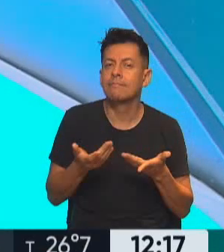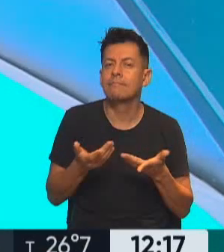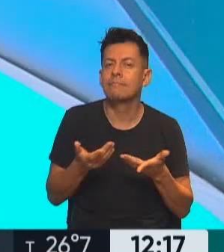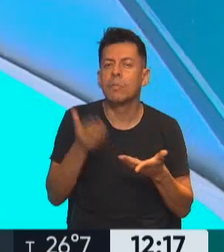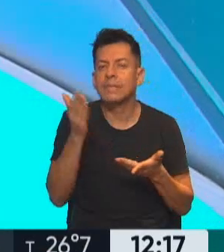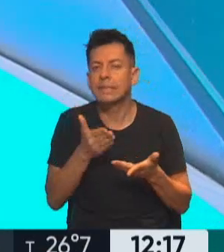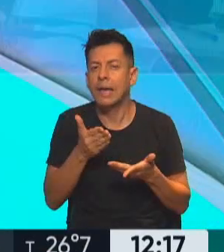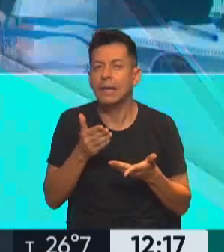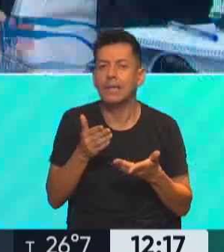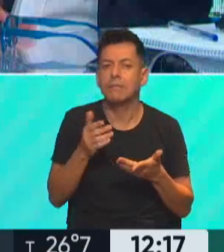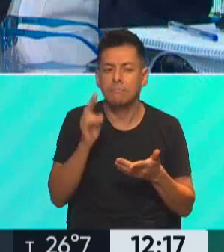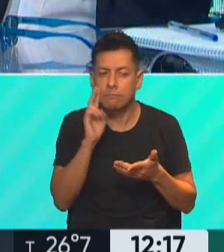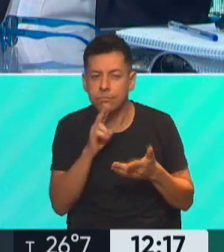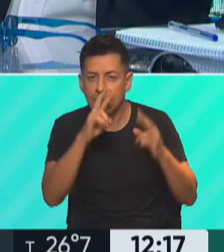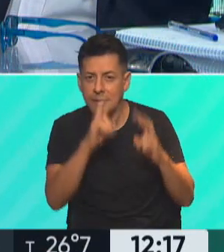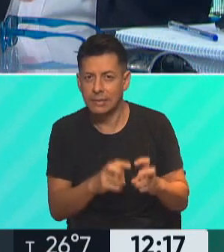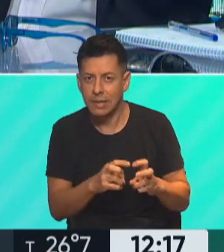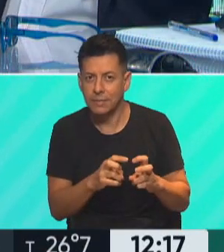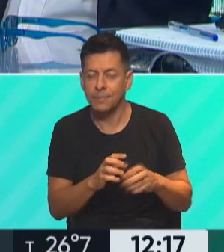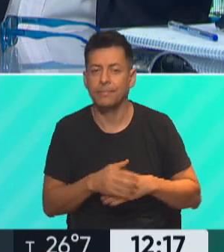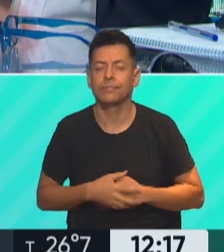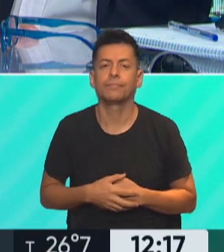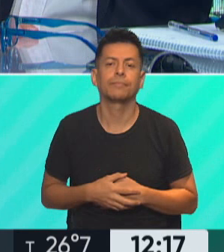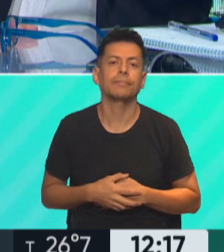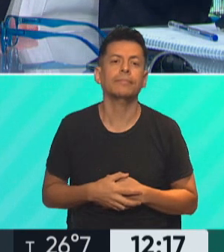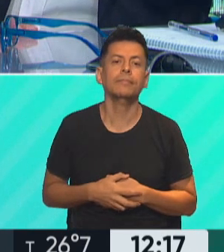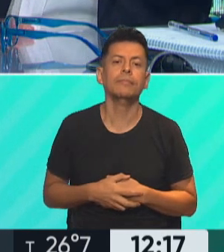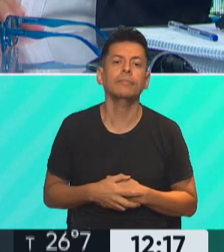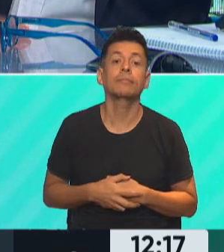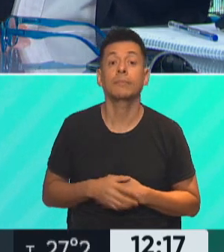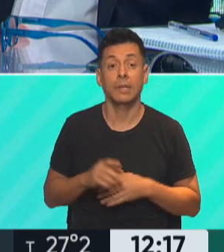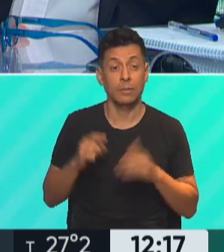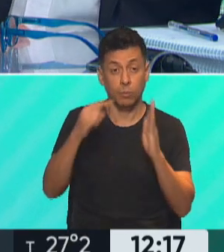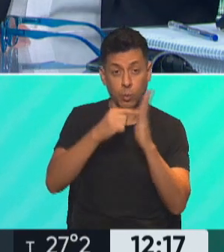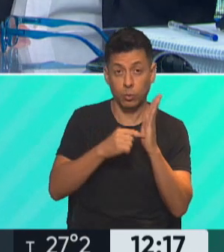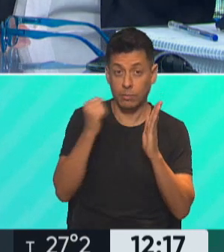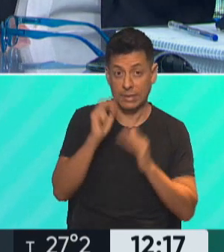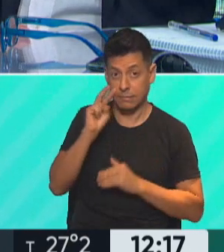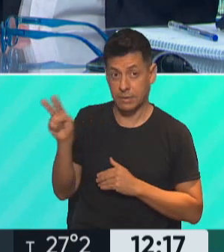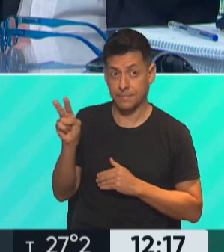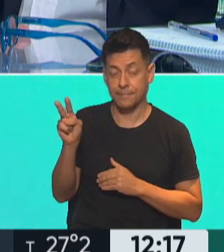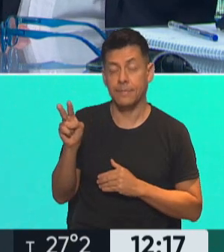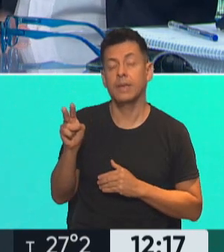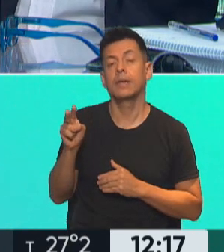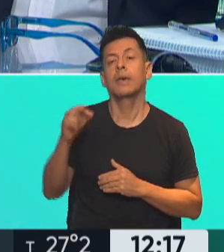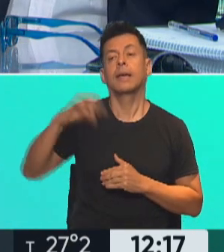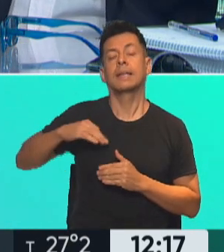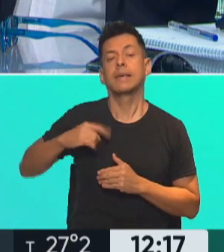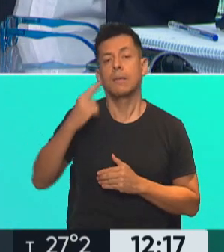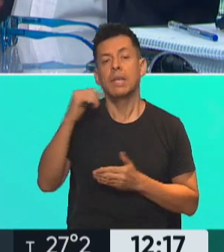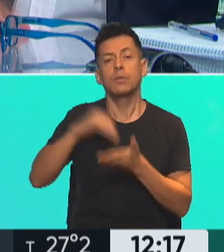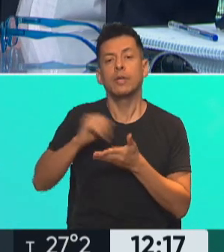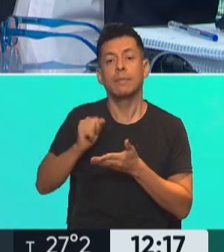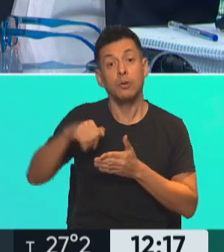que establece este impuesto, por lo menos los parámetros que hasta ahora. Allí tenemos los puntos centrales, ¿no? Empresa con ganancias mayores a 1.000 millones de pesos, esto